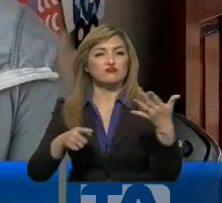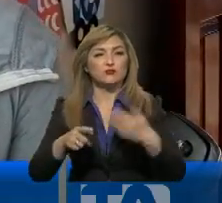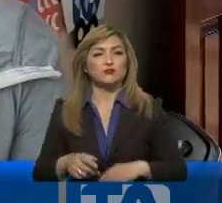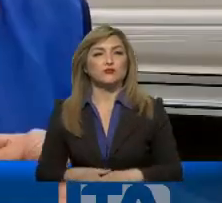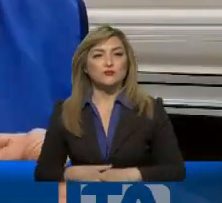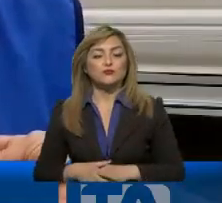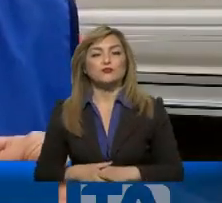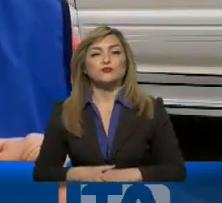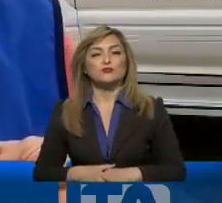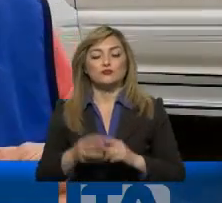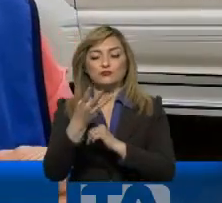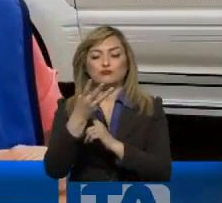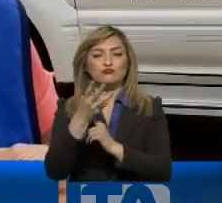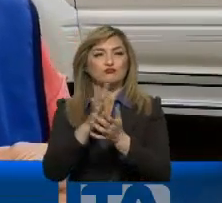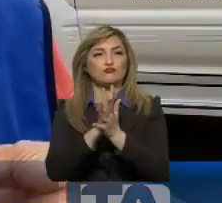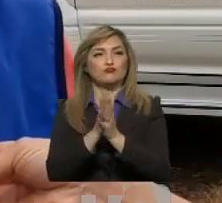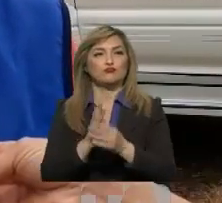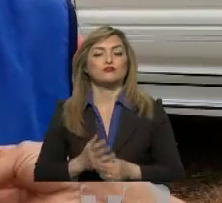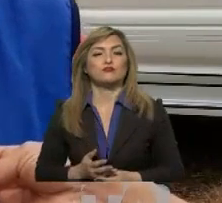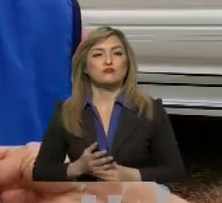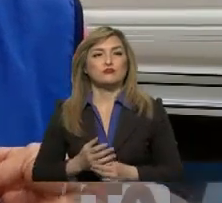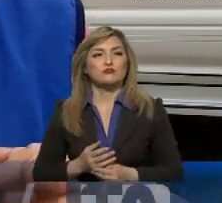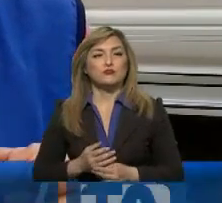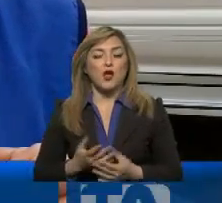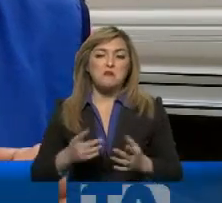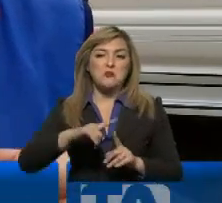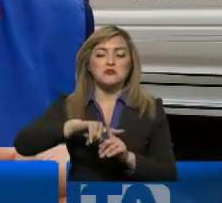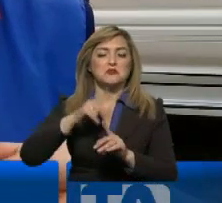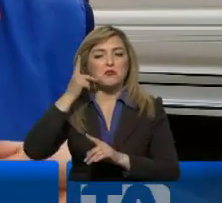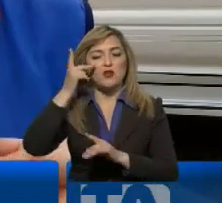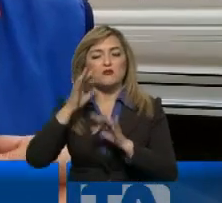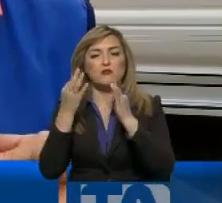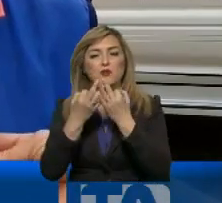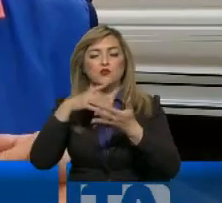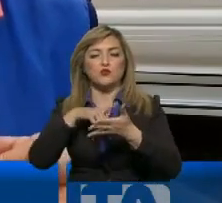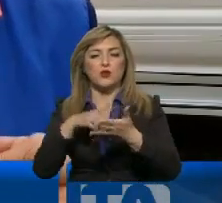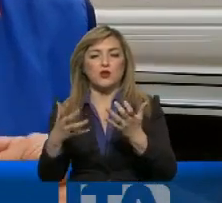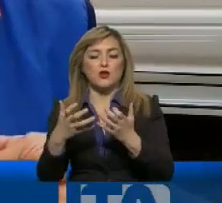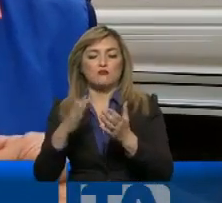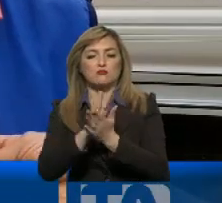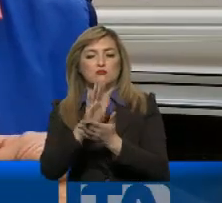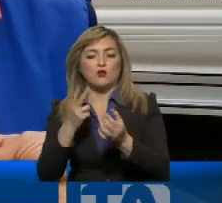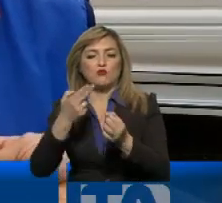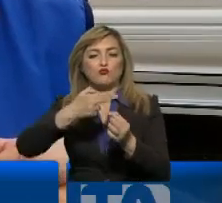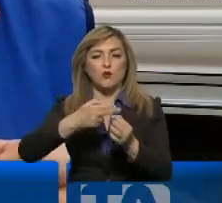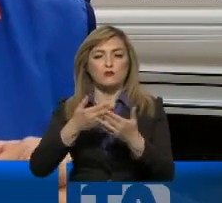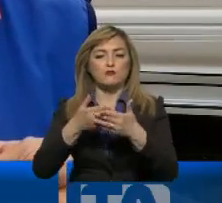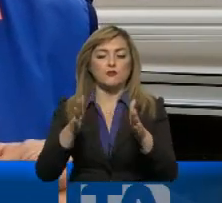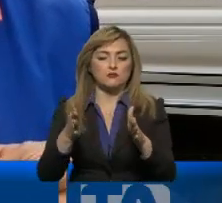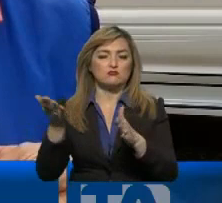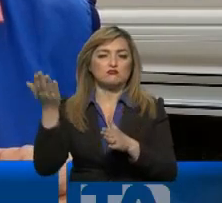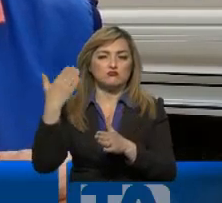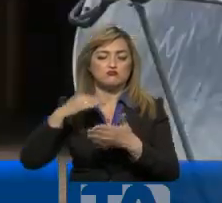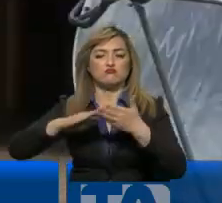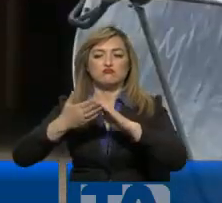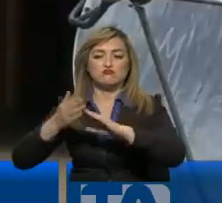poder trabajar con ellos. Ventajosamente hemos tenido mucha acogida tanto de los padres de familia como los estudiantes. Son instituciones que se han aperturado prácticamente